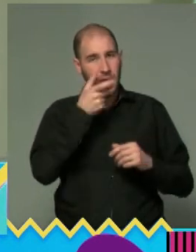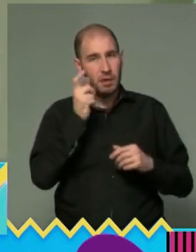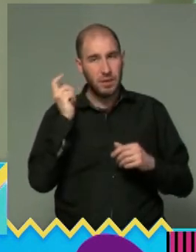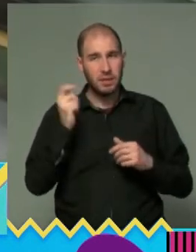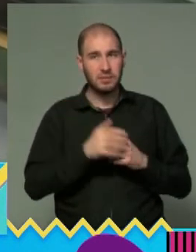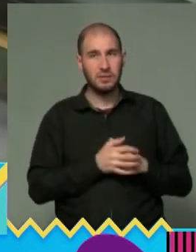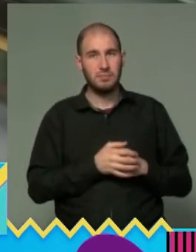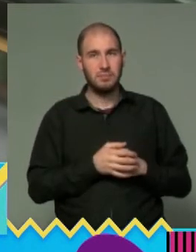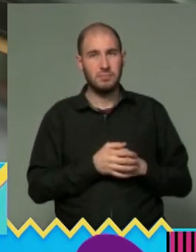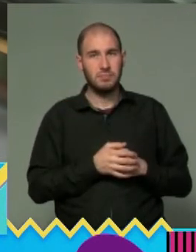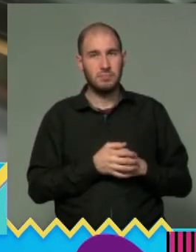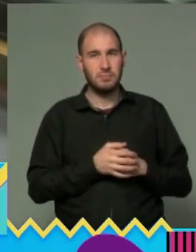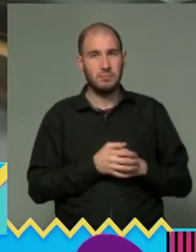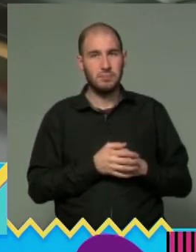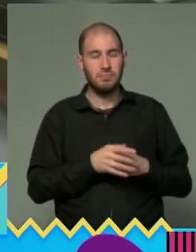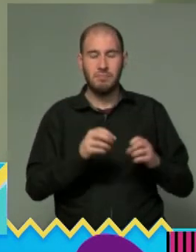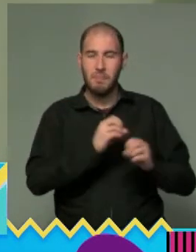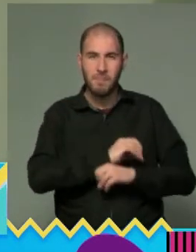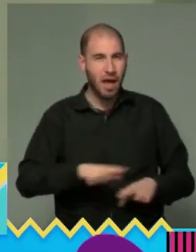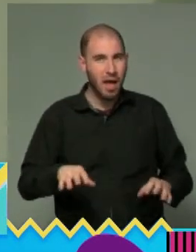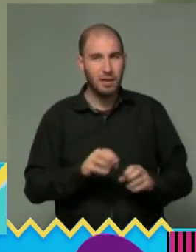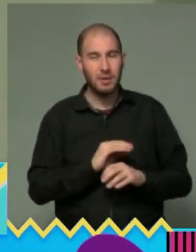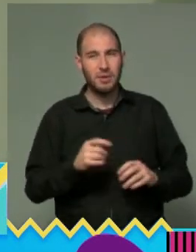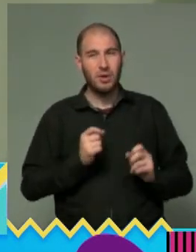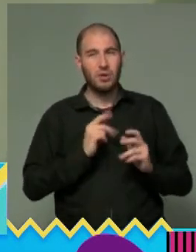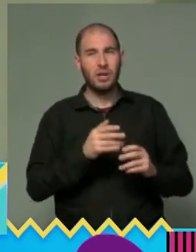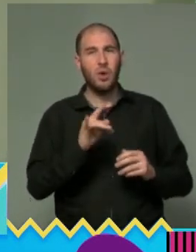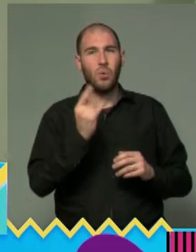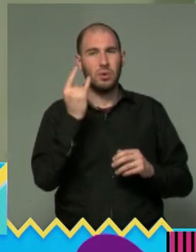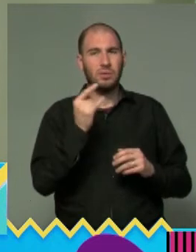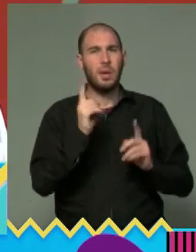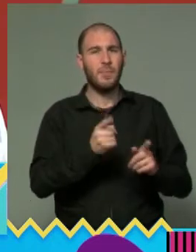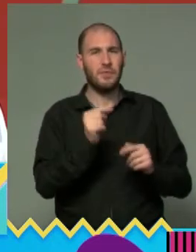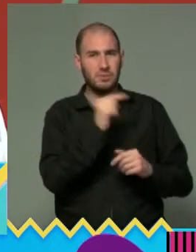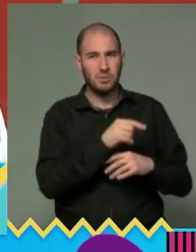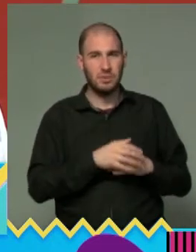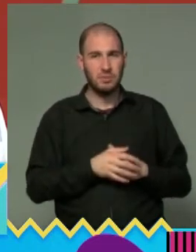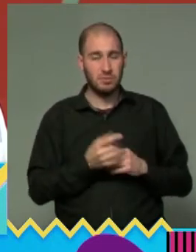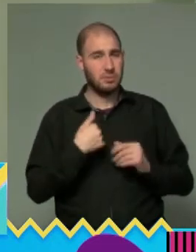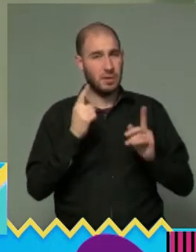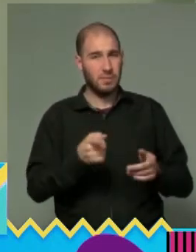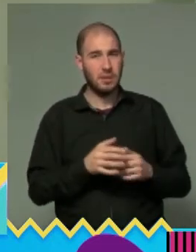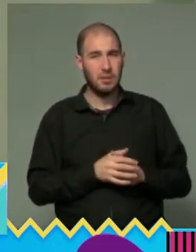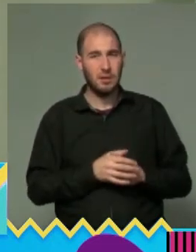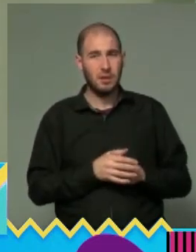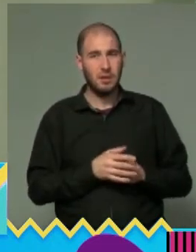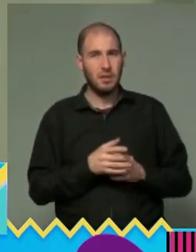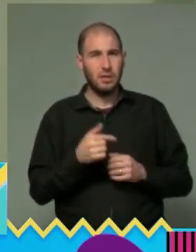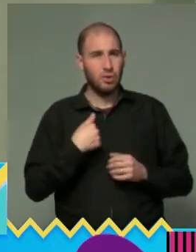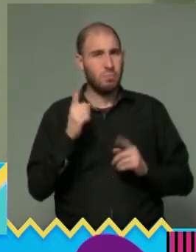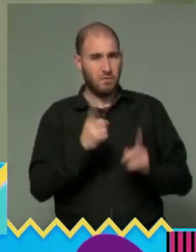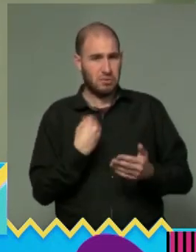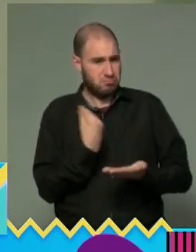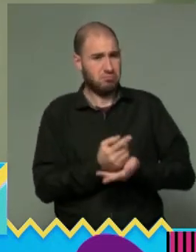experiencias muy jodidas, permitime que lo diga, en la universidad con profesores. Yo también. Y no me desalentó para ser